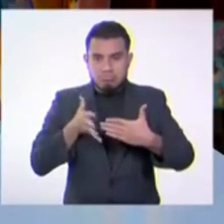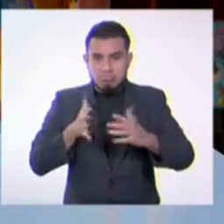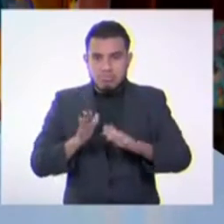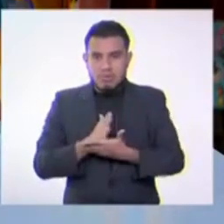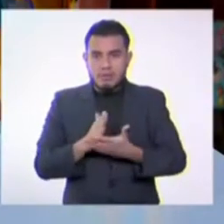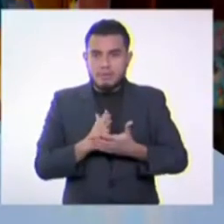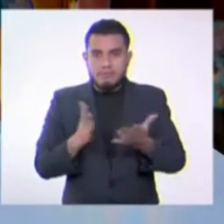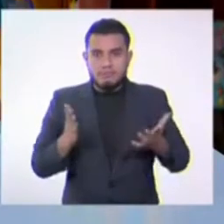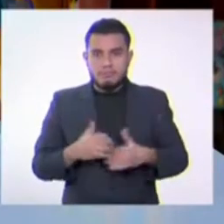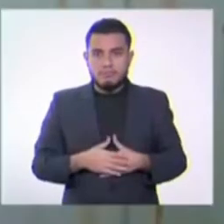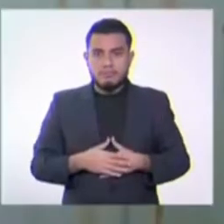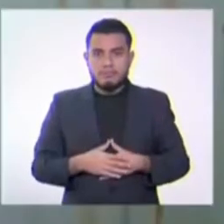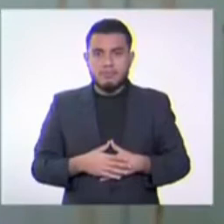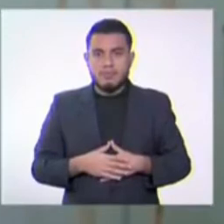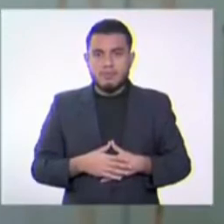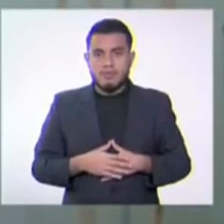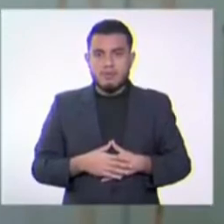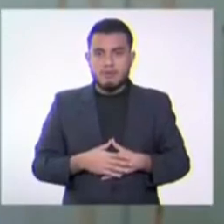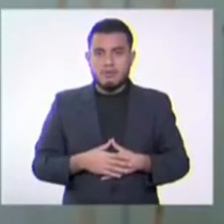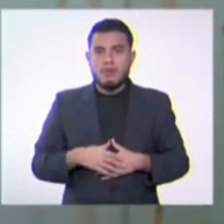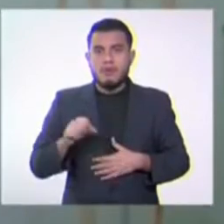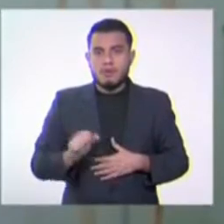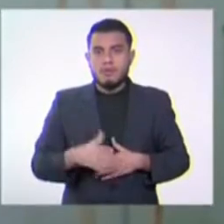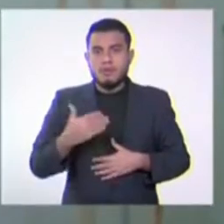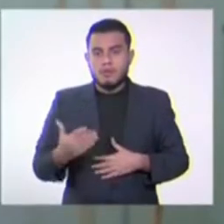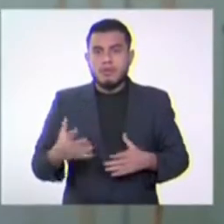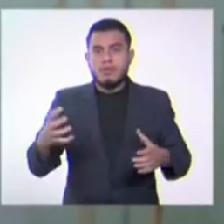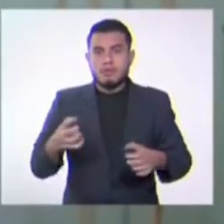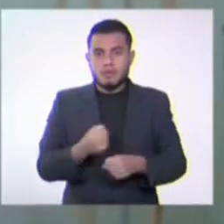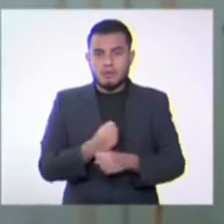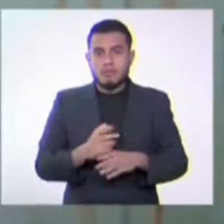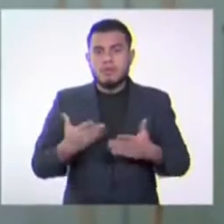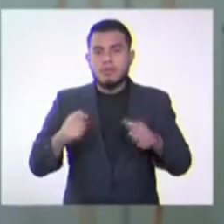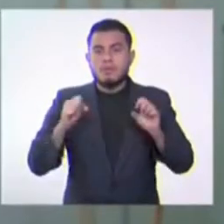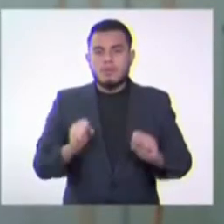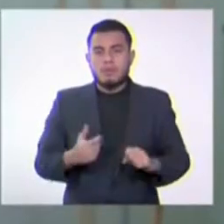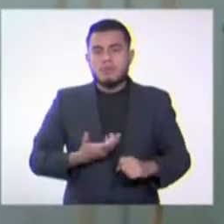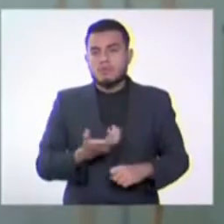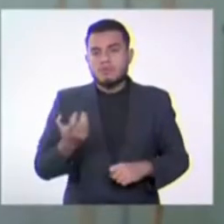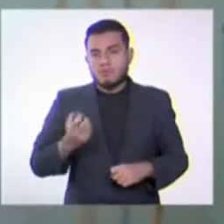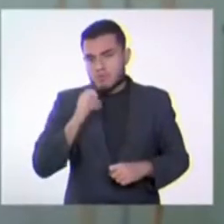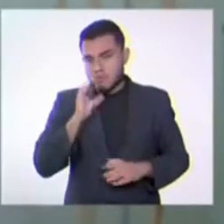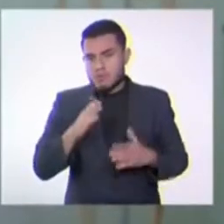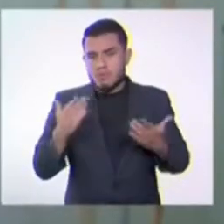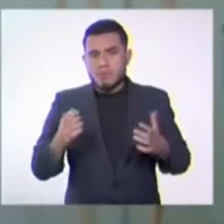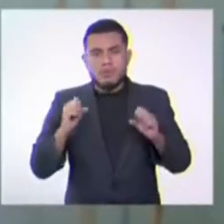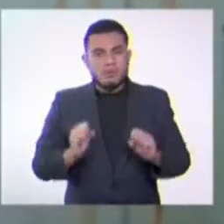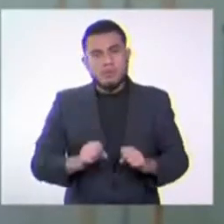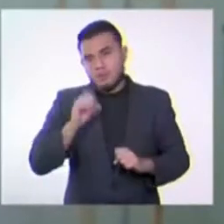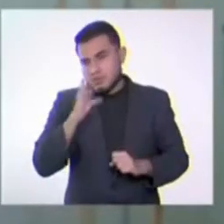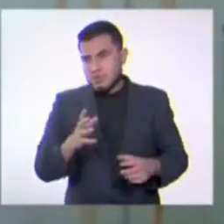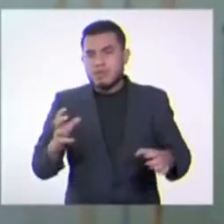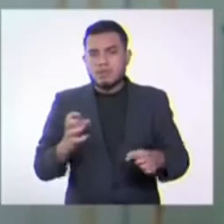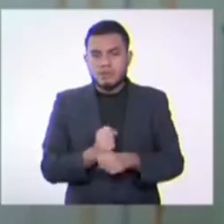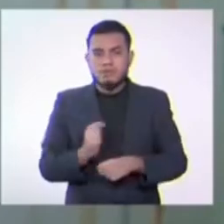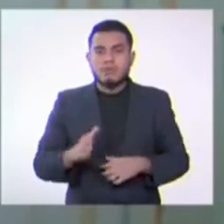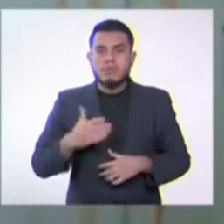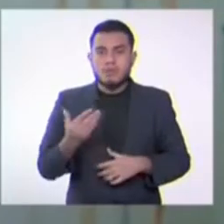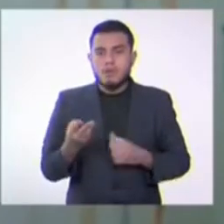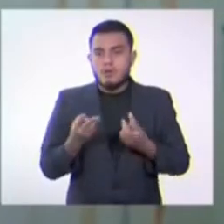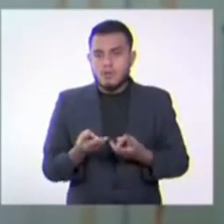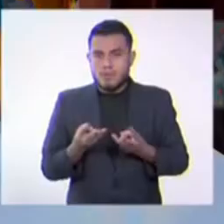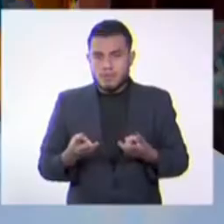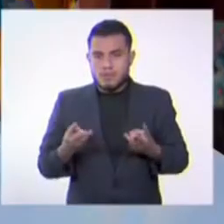paso de la luz. Así que en resumen, ¿qué podemos decir? podemos decir en resumen que un